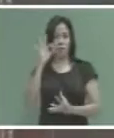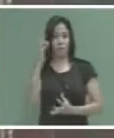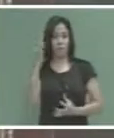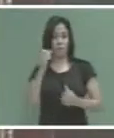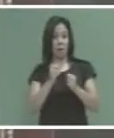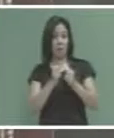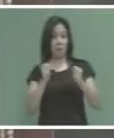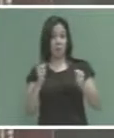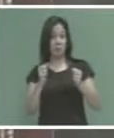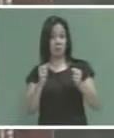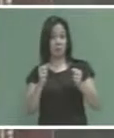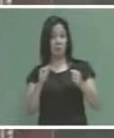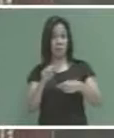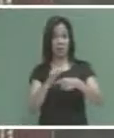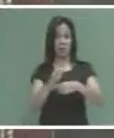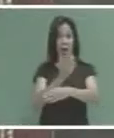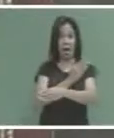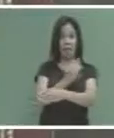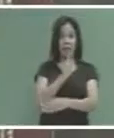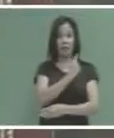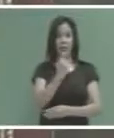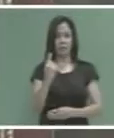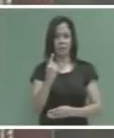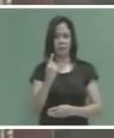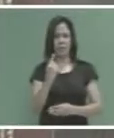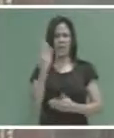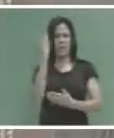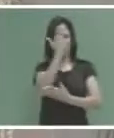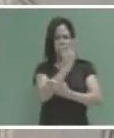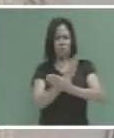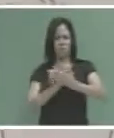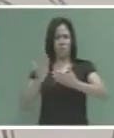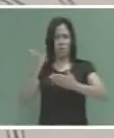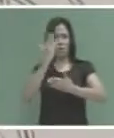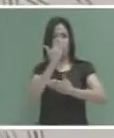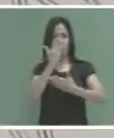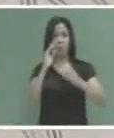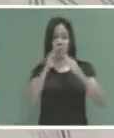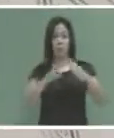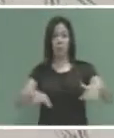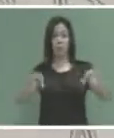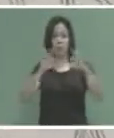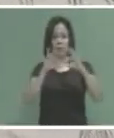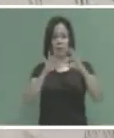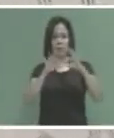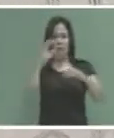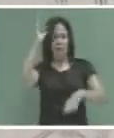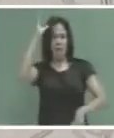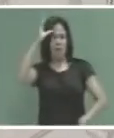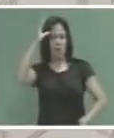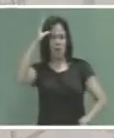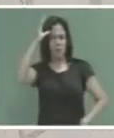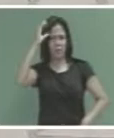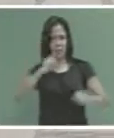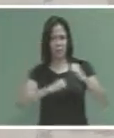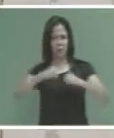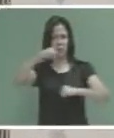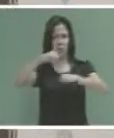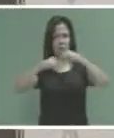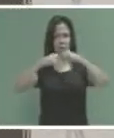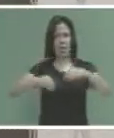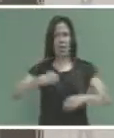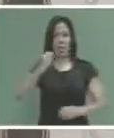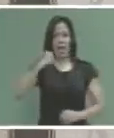previo, manteniendo el fondo como parte integral del diseño. El contexto constructivo le da al artista la libertad de no